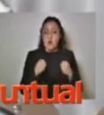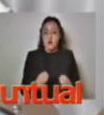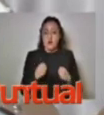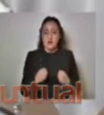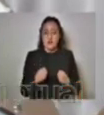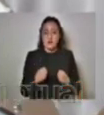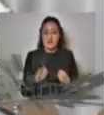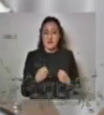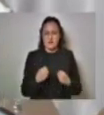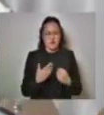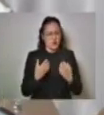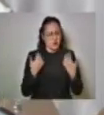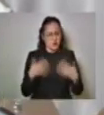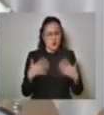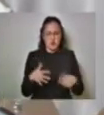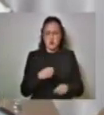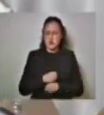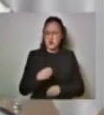violento,